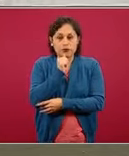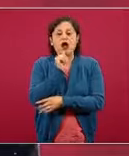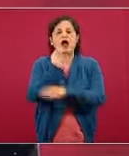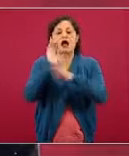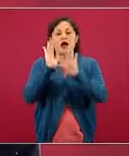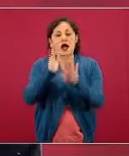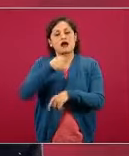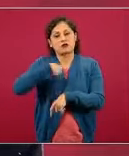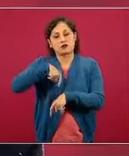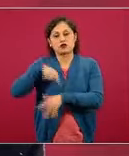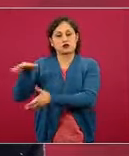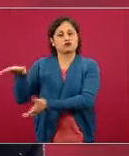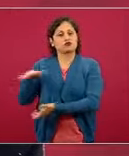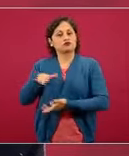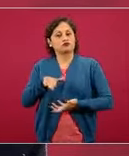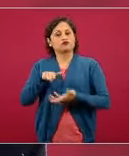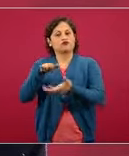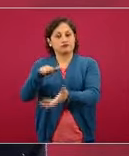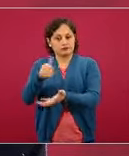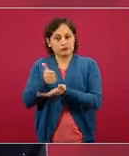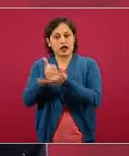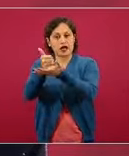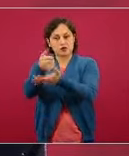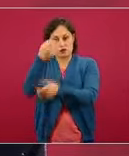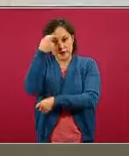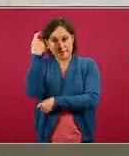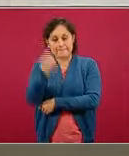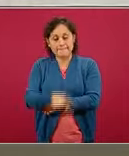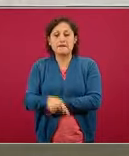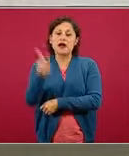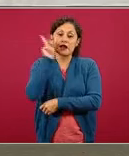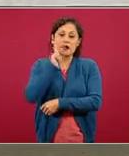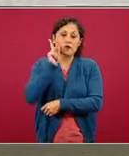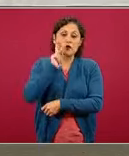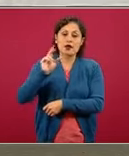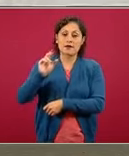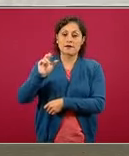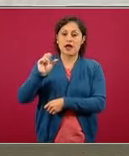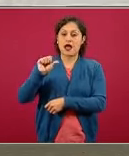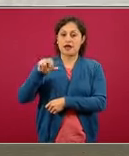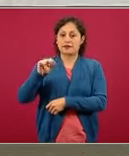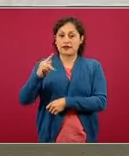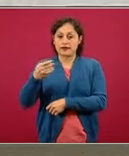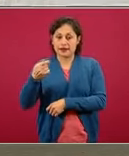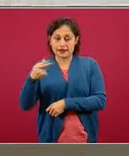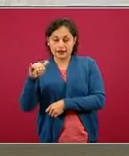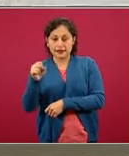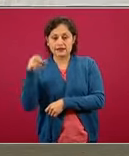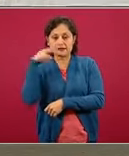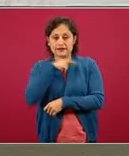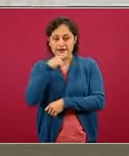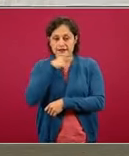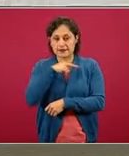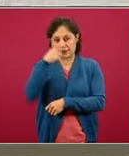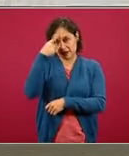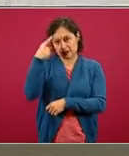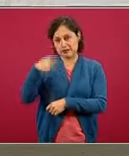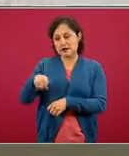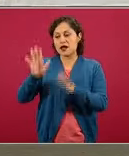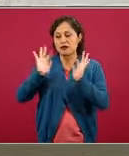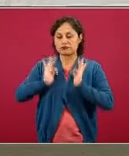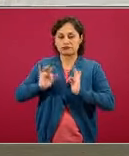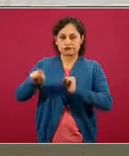resultados, entonces ahí sí implementar rápidamente las pruebas antigénicas para poder disminuir esa carga, pero no necesariamente